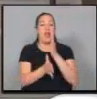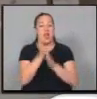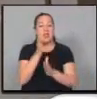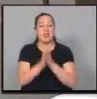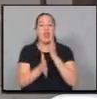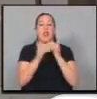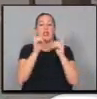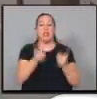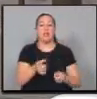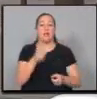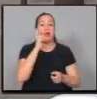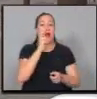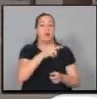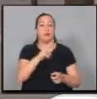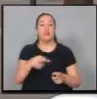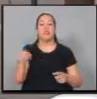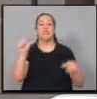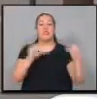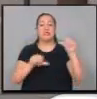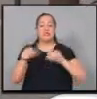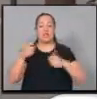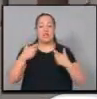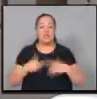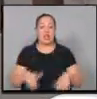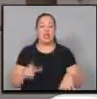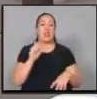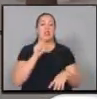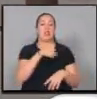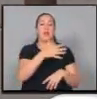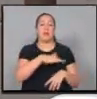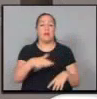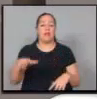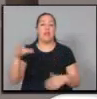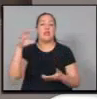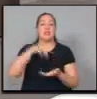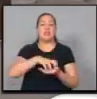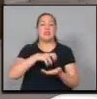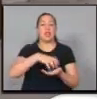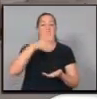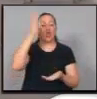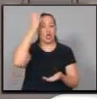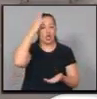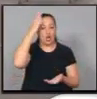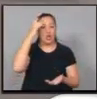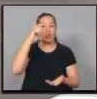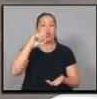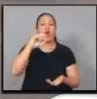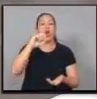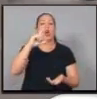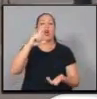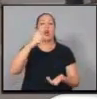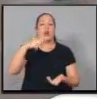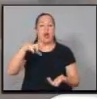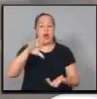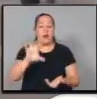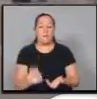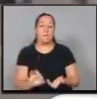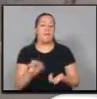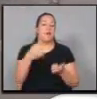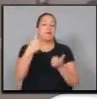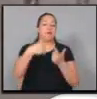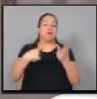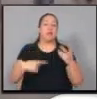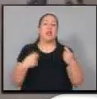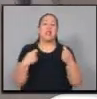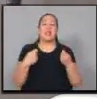museos, chicos, ciencias naturales, del mar, el Centro Cultural Villa Victoria Ocampo, por nombrar algunos de ellos, si tienen costos mínimos